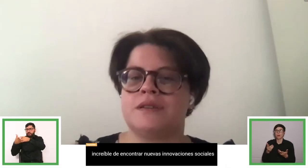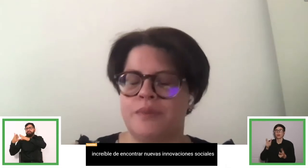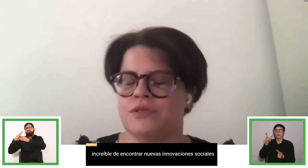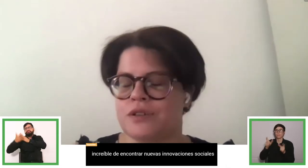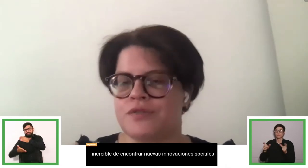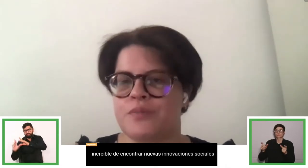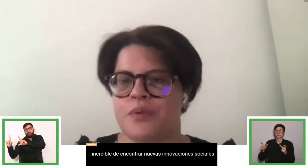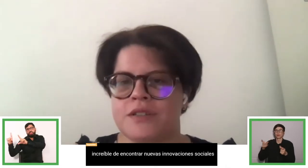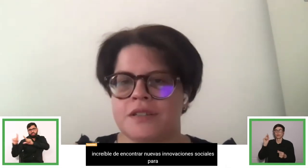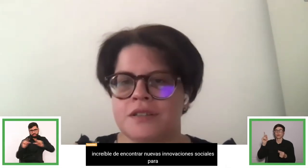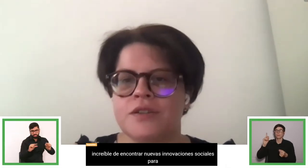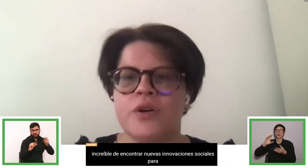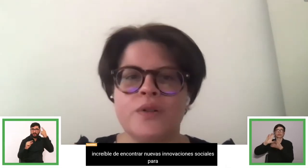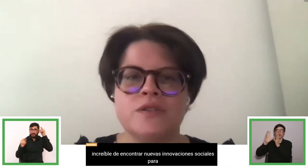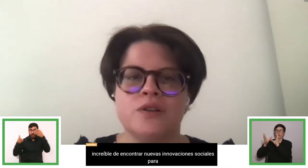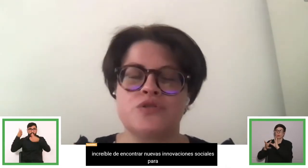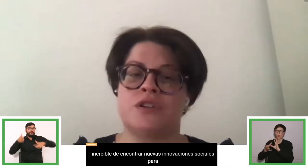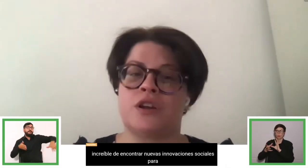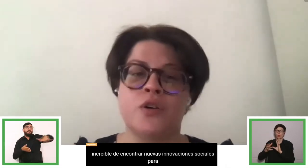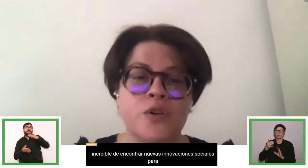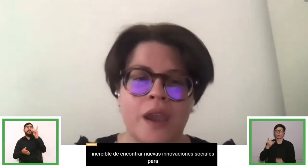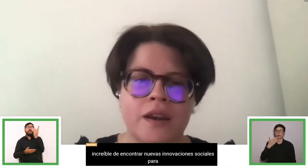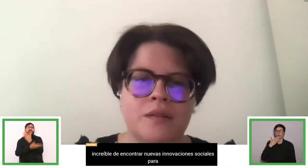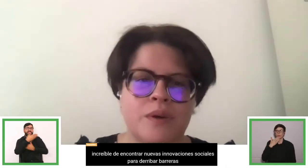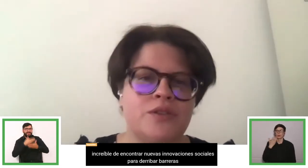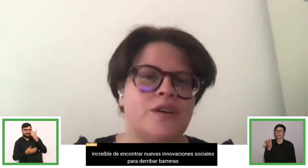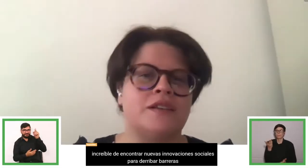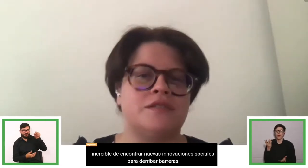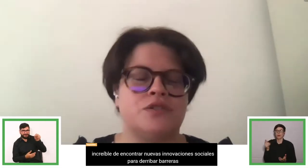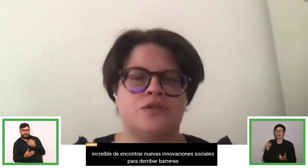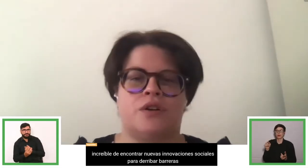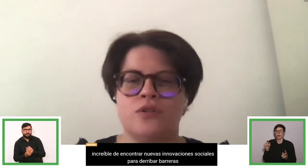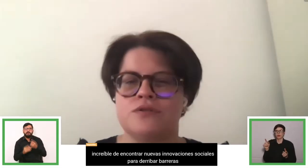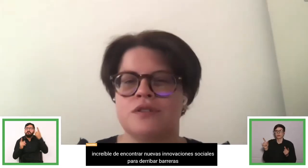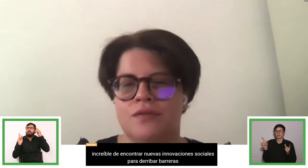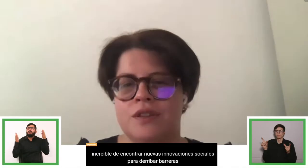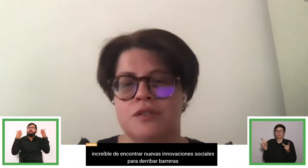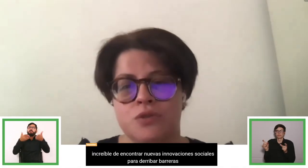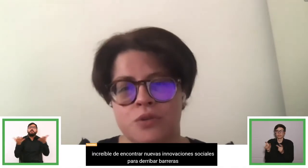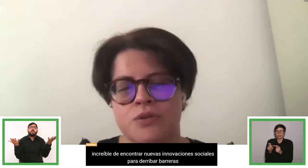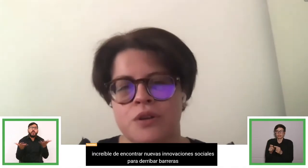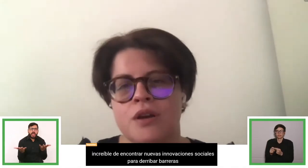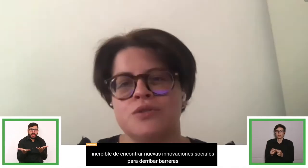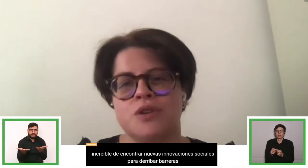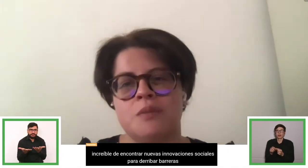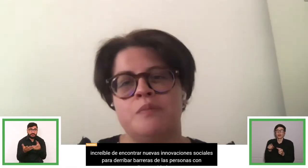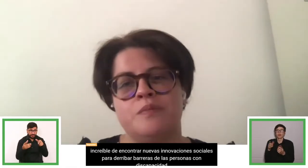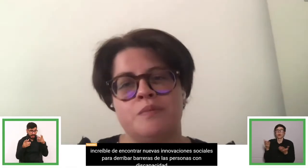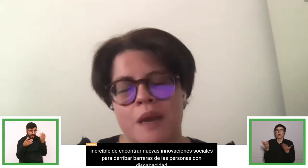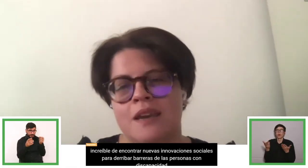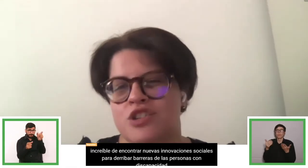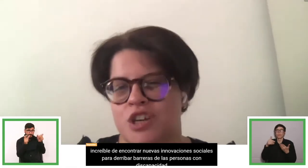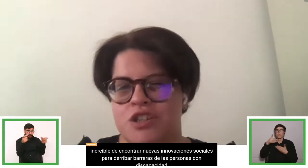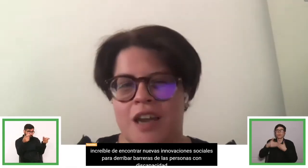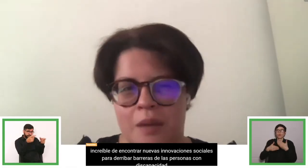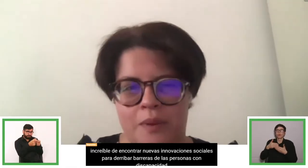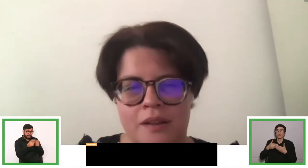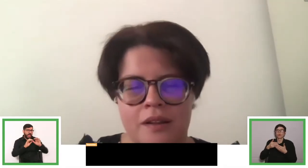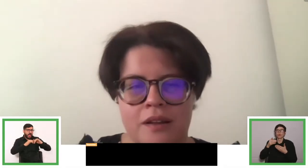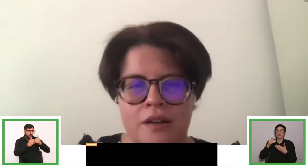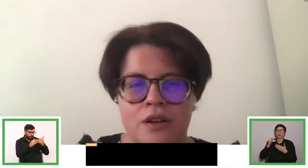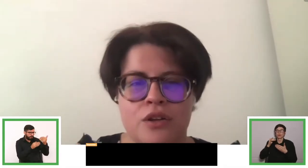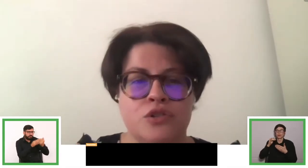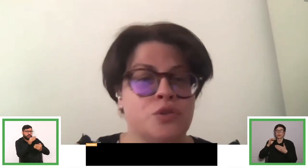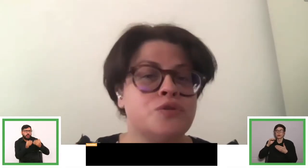mundo. Junto con Chuka, el proyecto de infraestructura no solo soluciona, sino que co-crea y les da